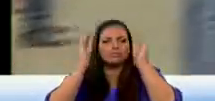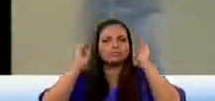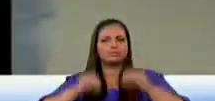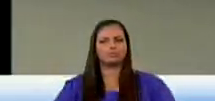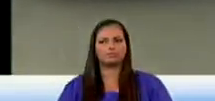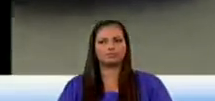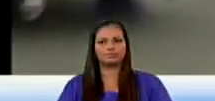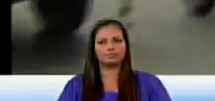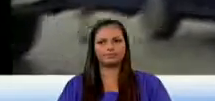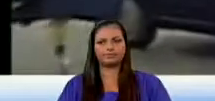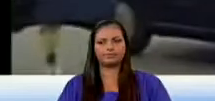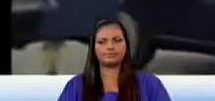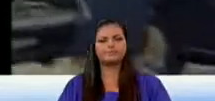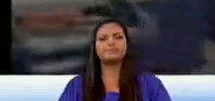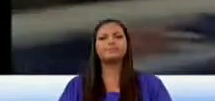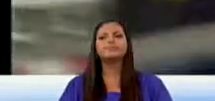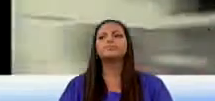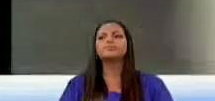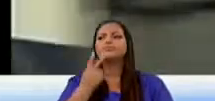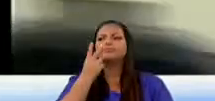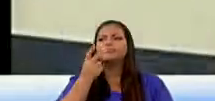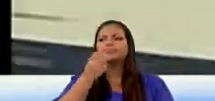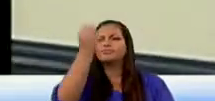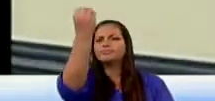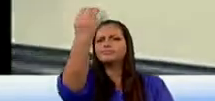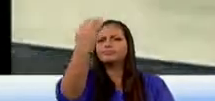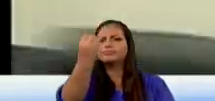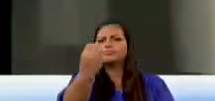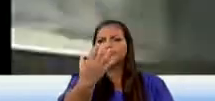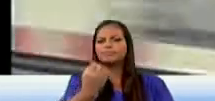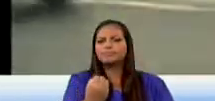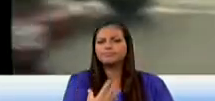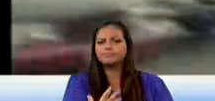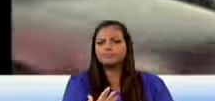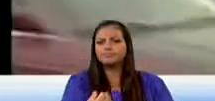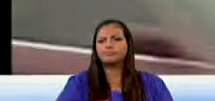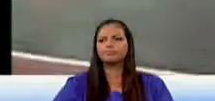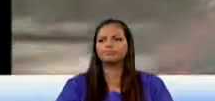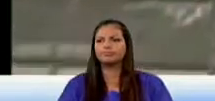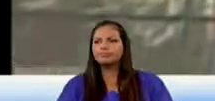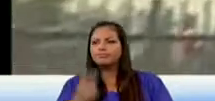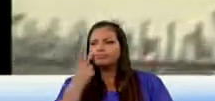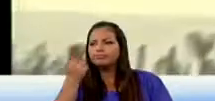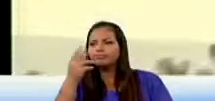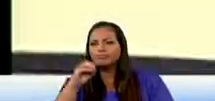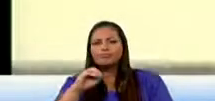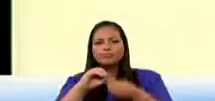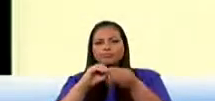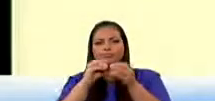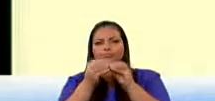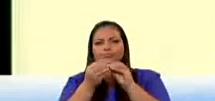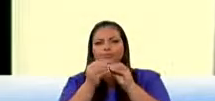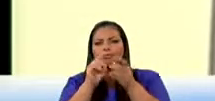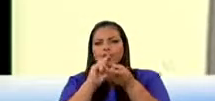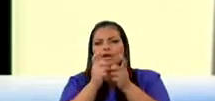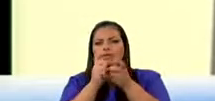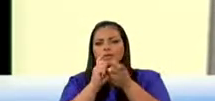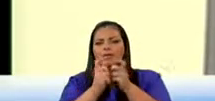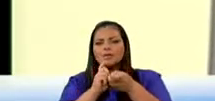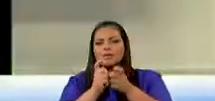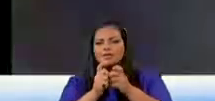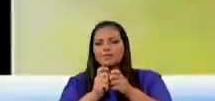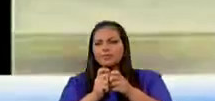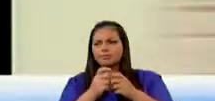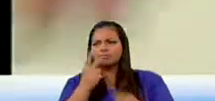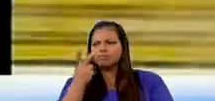semáforo, que es el peatonal, aquellos de los numeritos que cambian, me contaban que